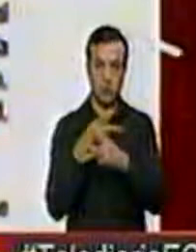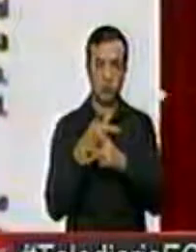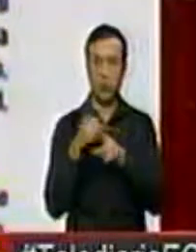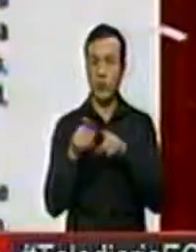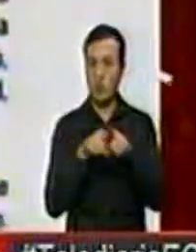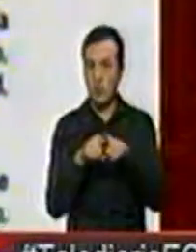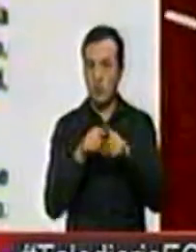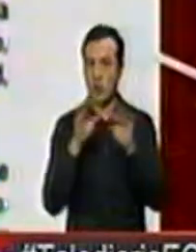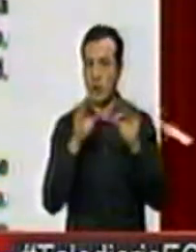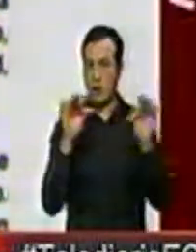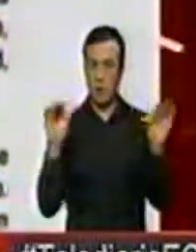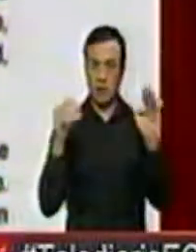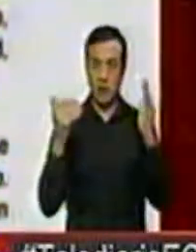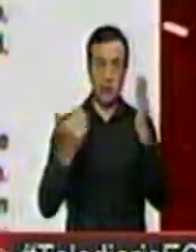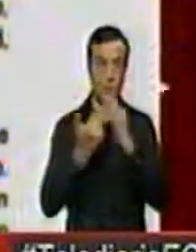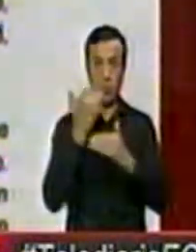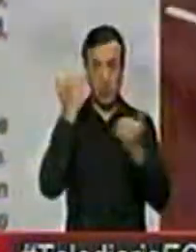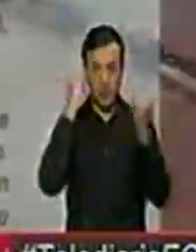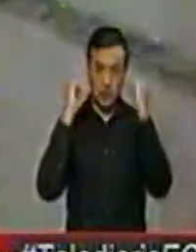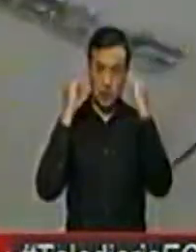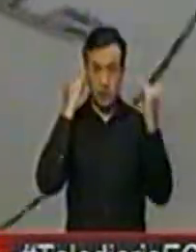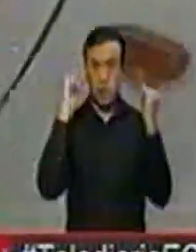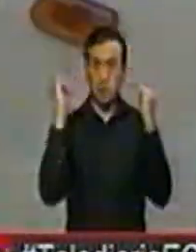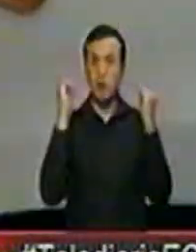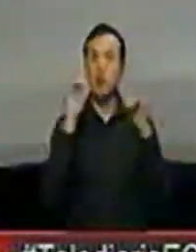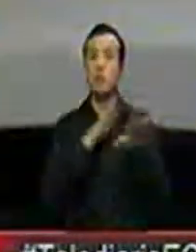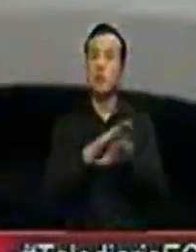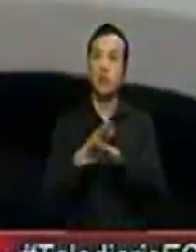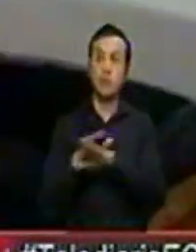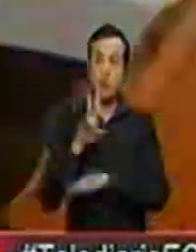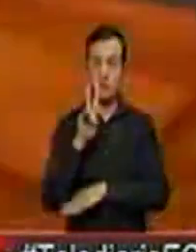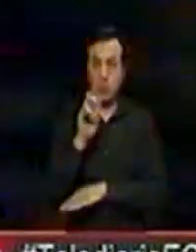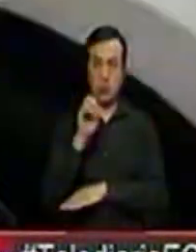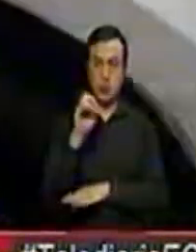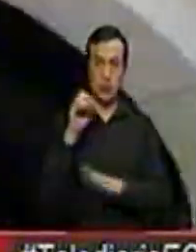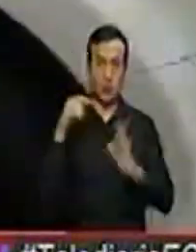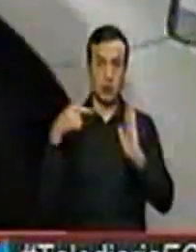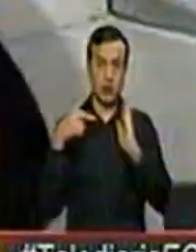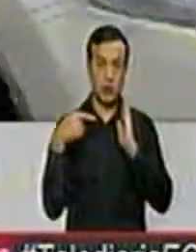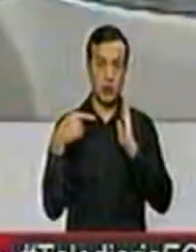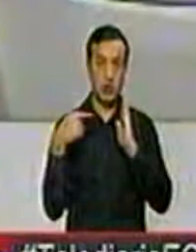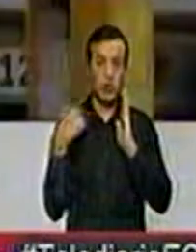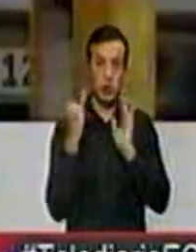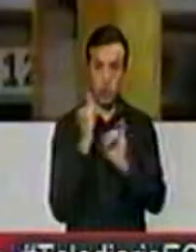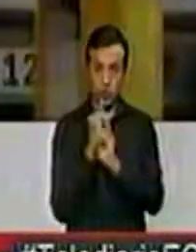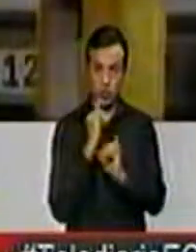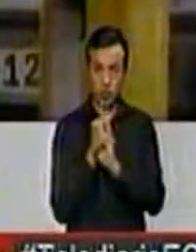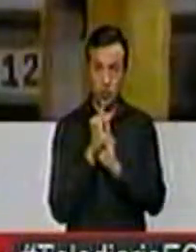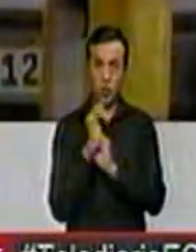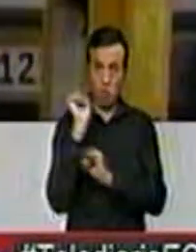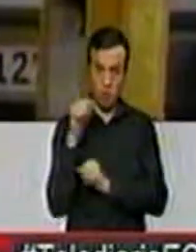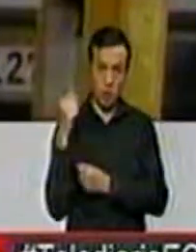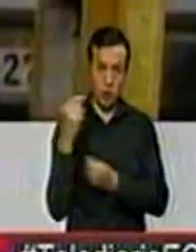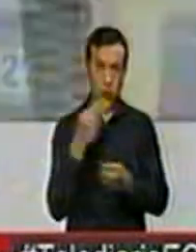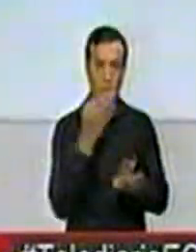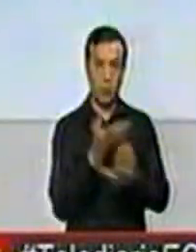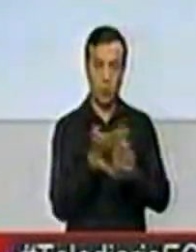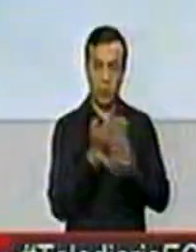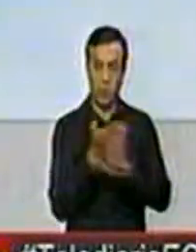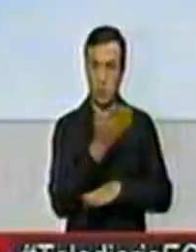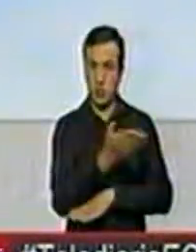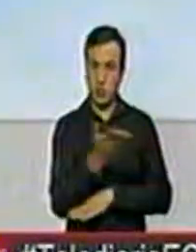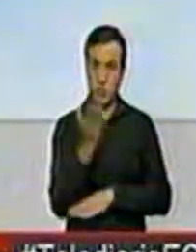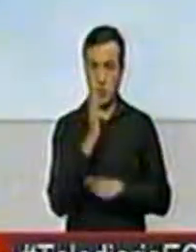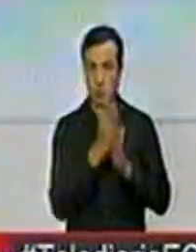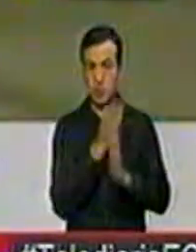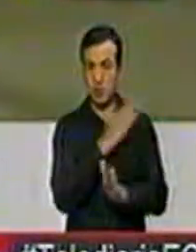competitividad, eficiencia e innovación de la empresa pública, se convocó a más de 20 entidades internacionales de banca de inversión para que presente sus propuestas técnico-económicas para la